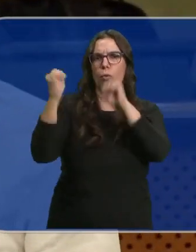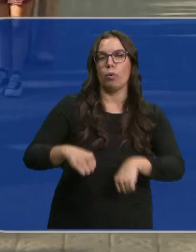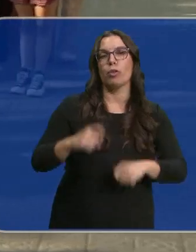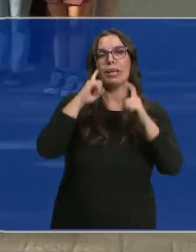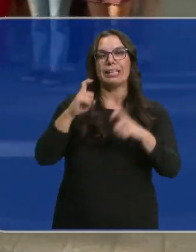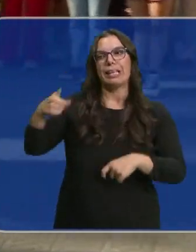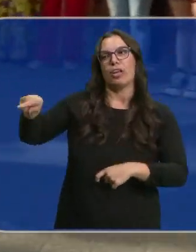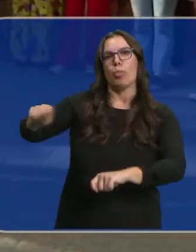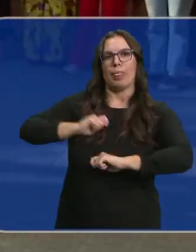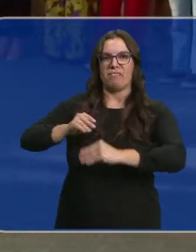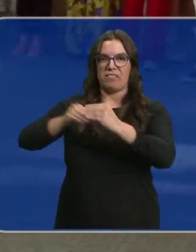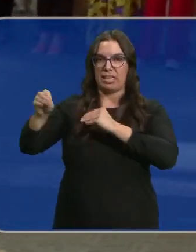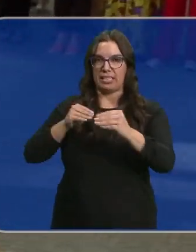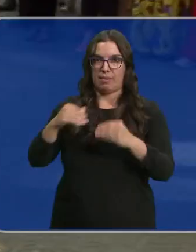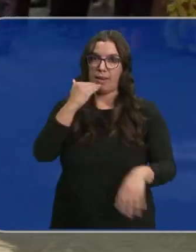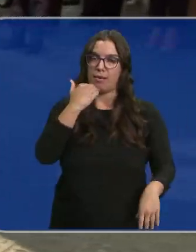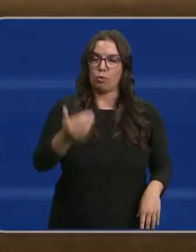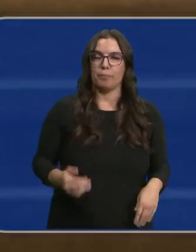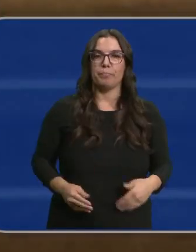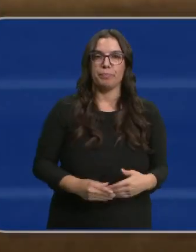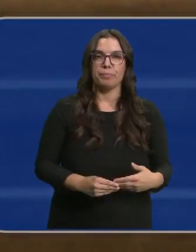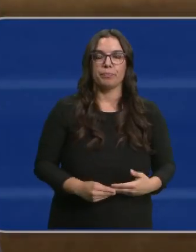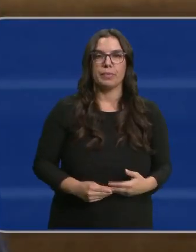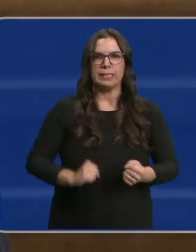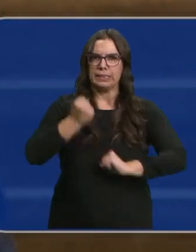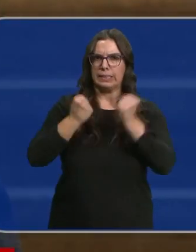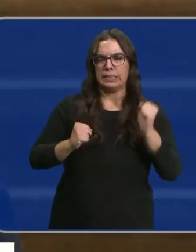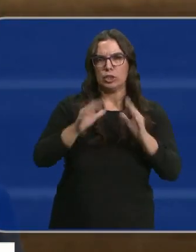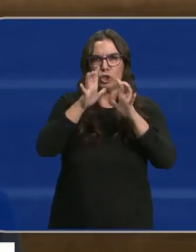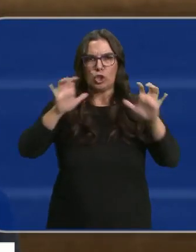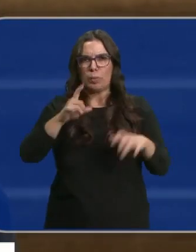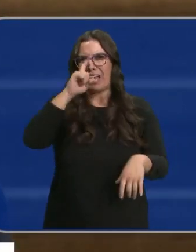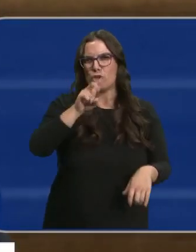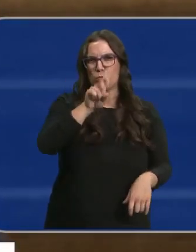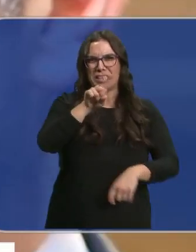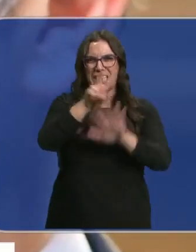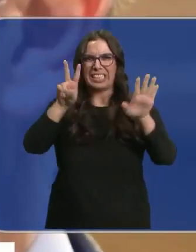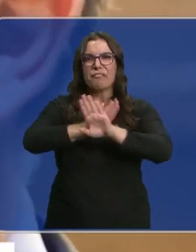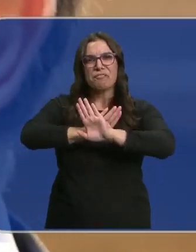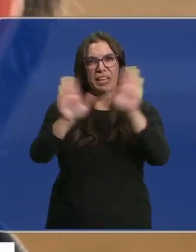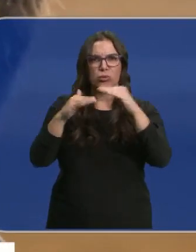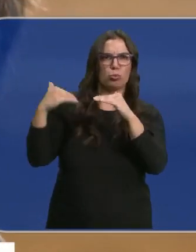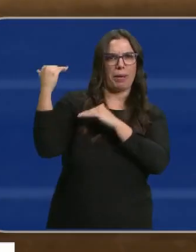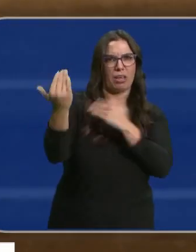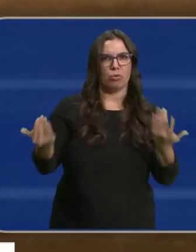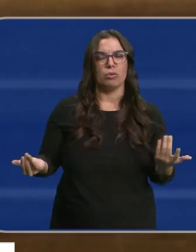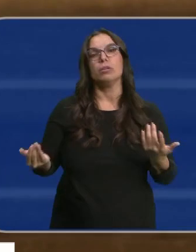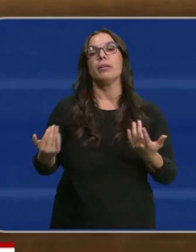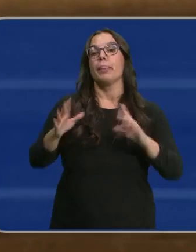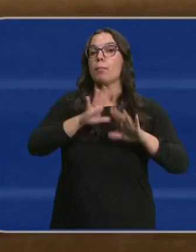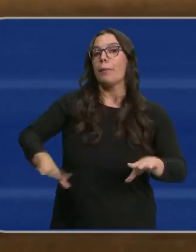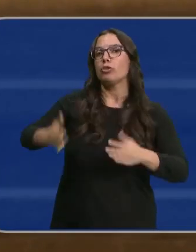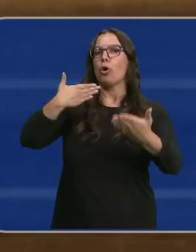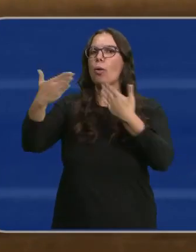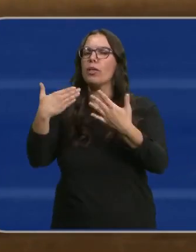y Esquerra flexibilicen sus expectativas. Superar la tensión insoportable del año 2017. De momento... Las conversaciones